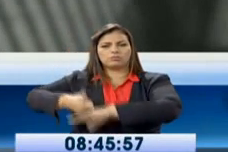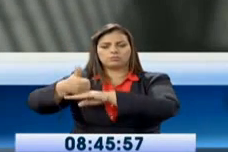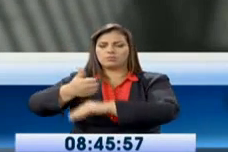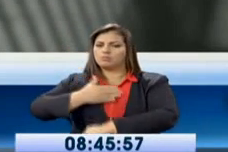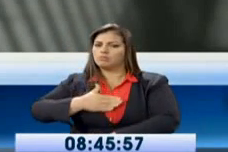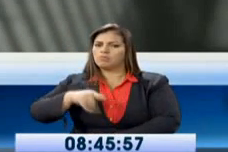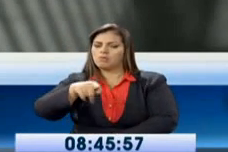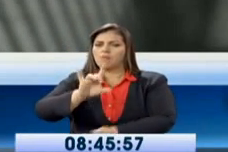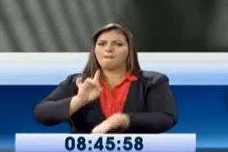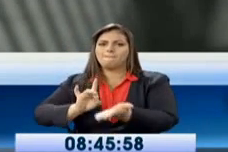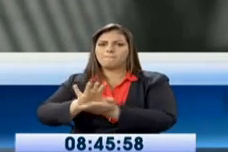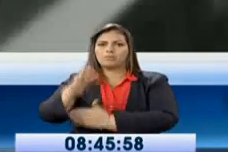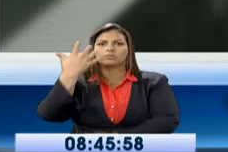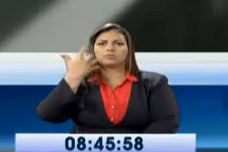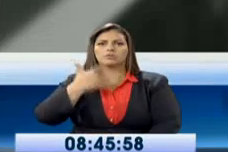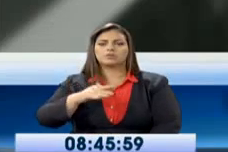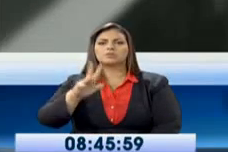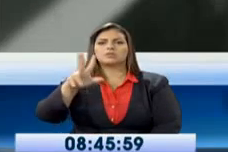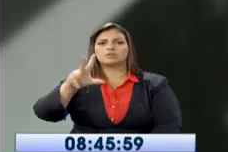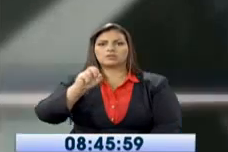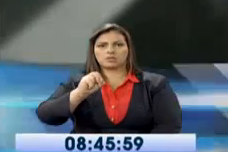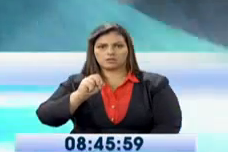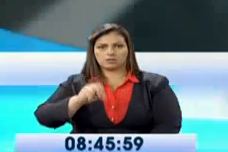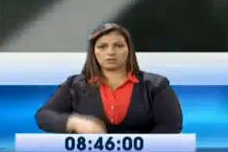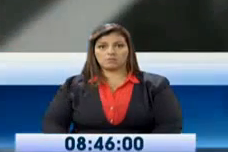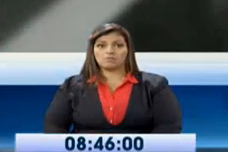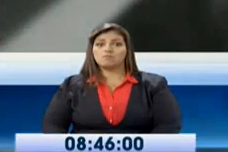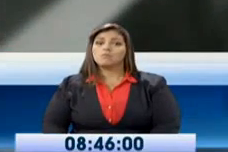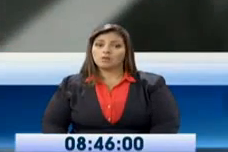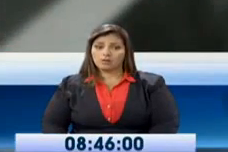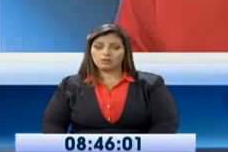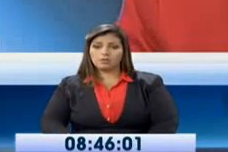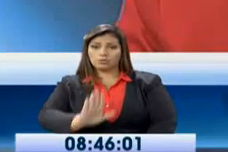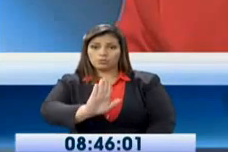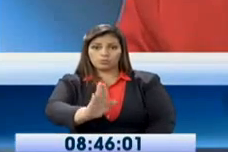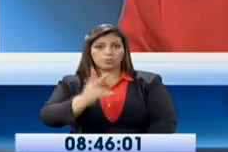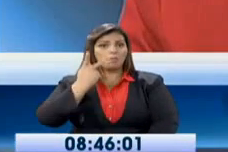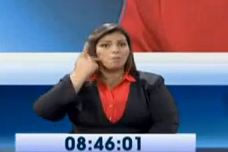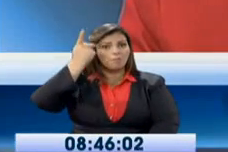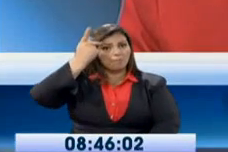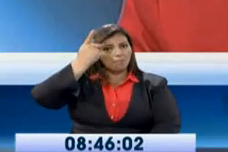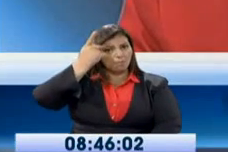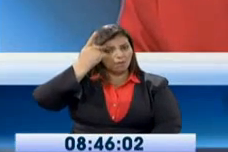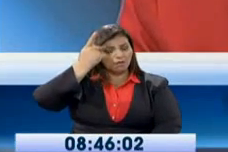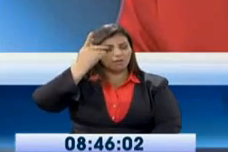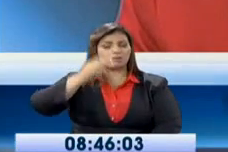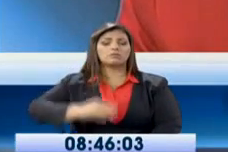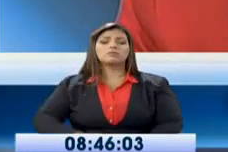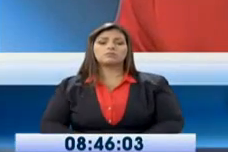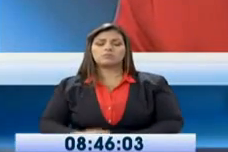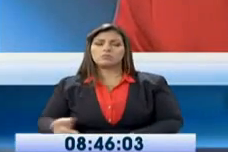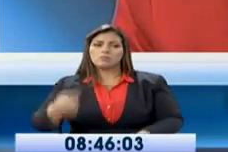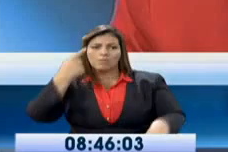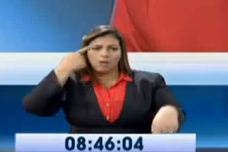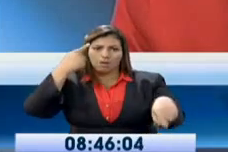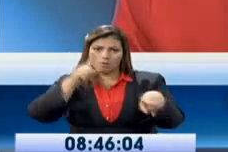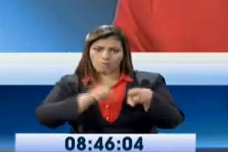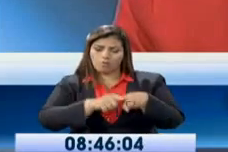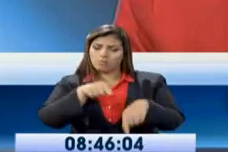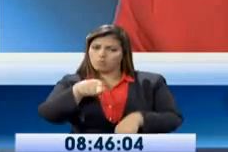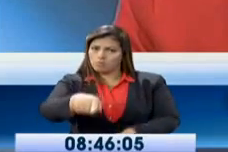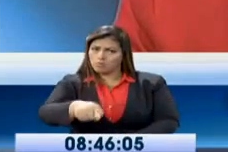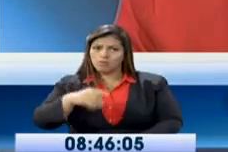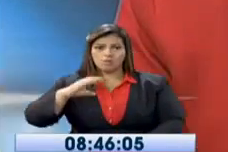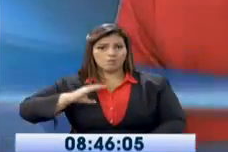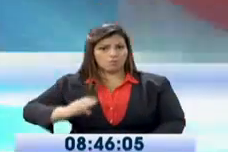a esto, si no se cumplen los compromisos adquiridos con el padre de familia durante esos 30 días, reubicar al